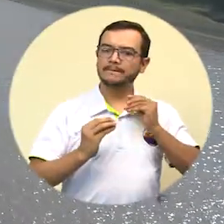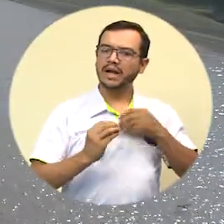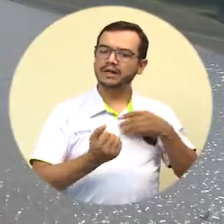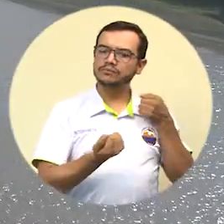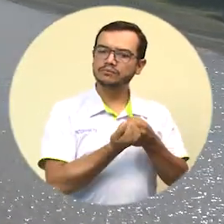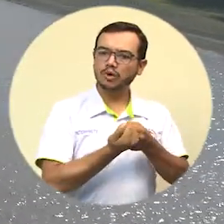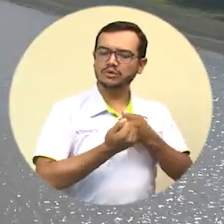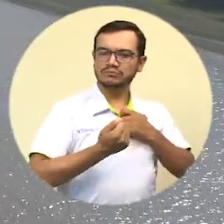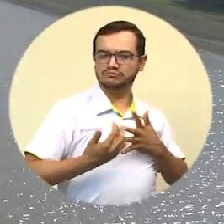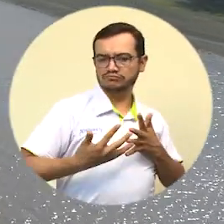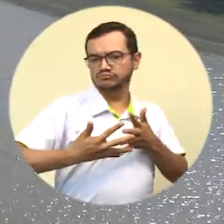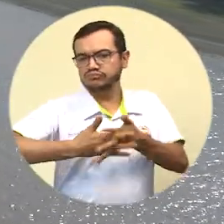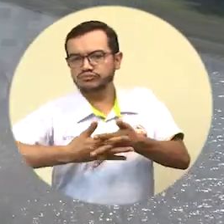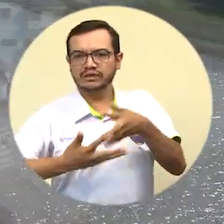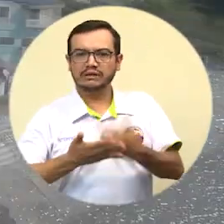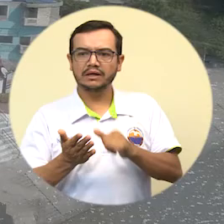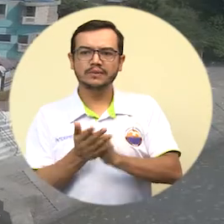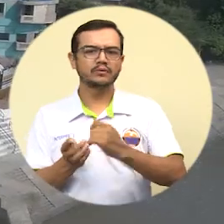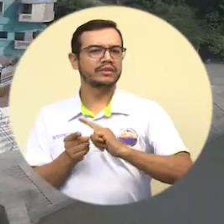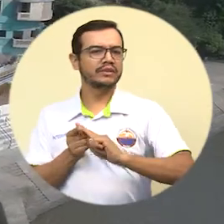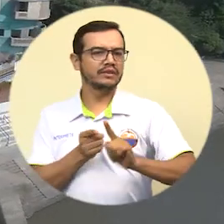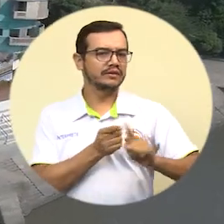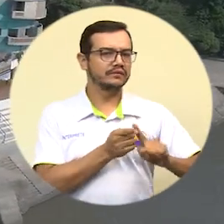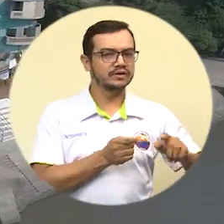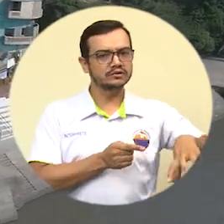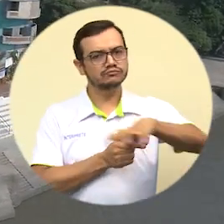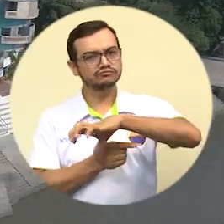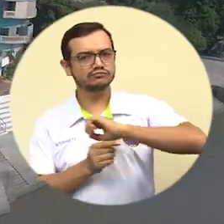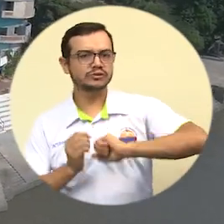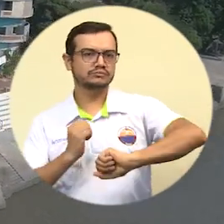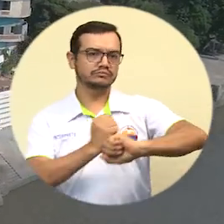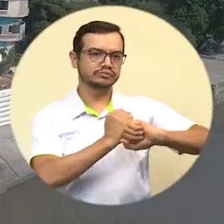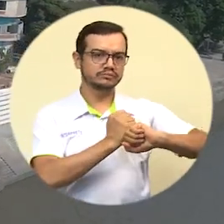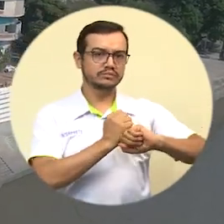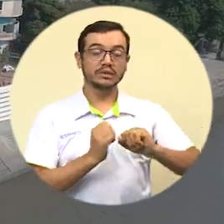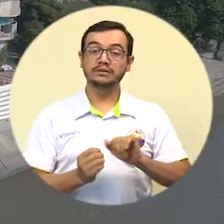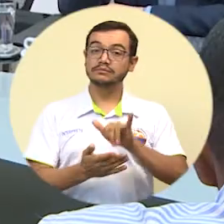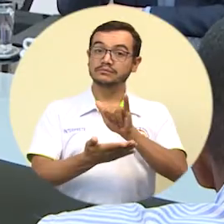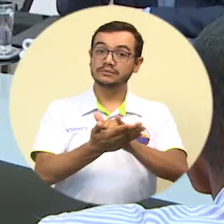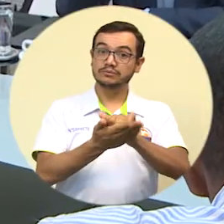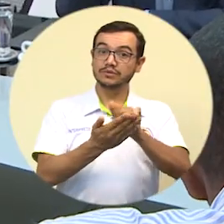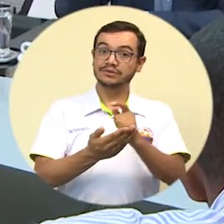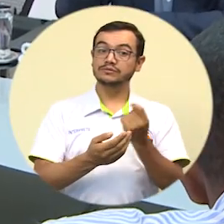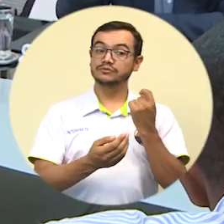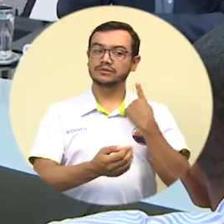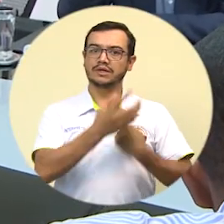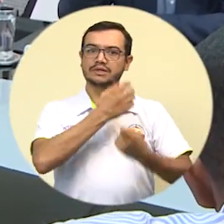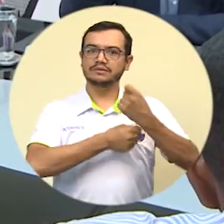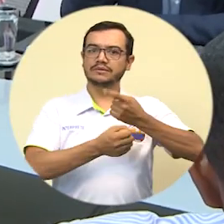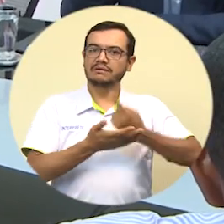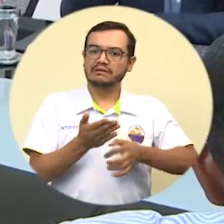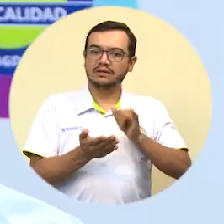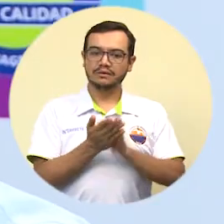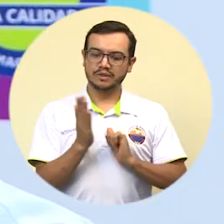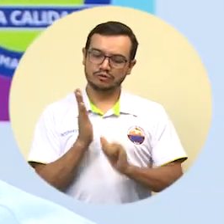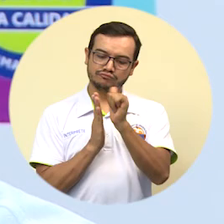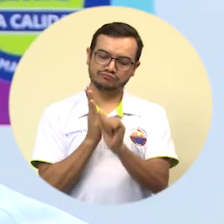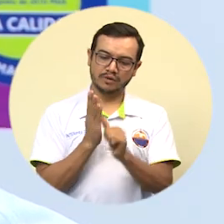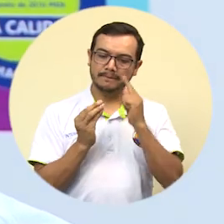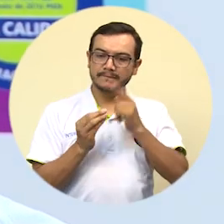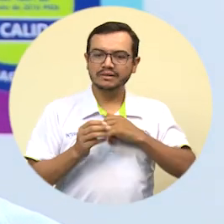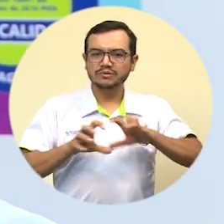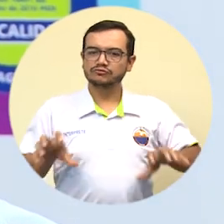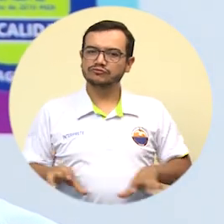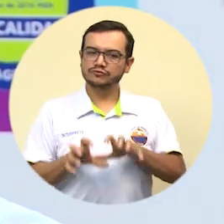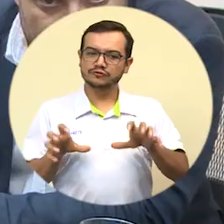activo importante que es articulador de diferentes equipamientos urbanos. Cabe mencionar que desde el año pasado se viene adelantando